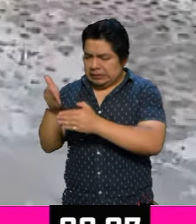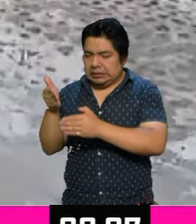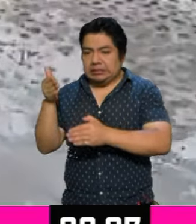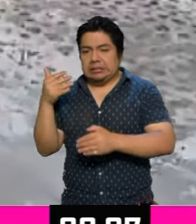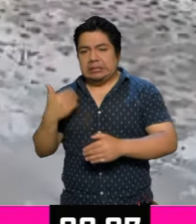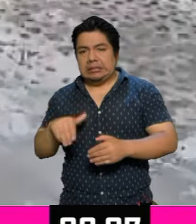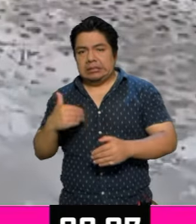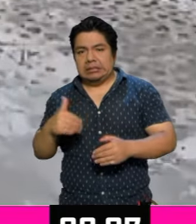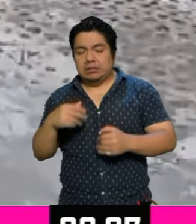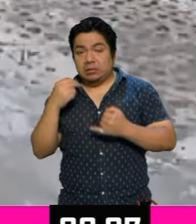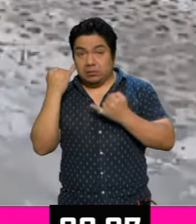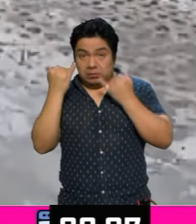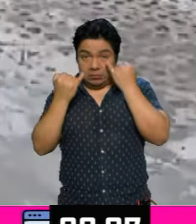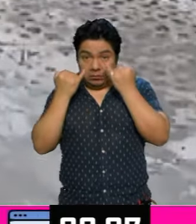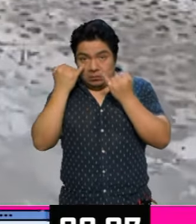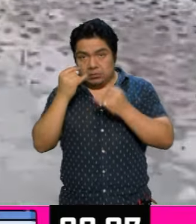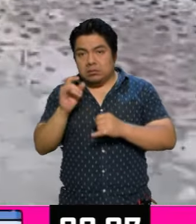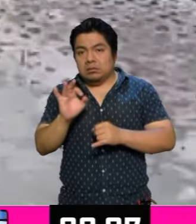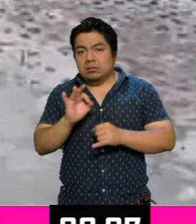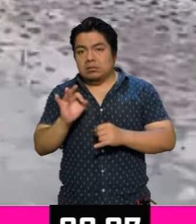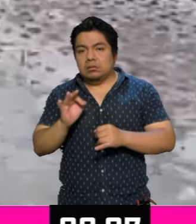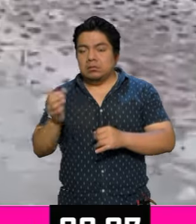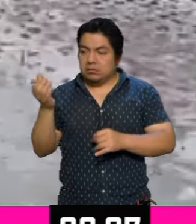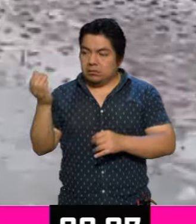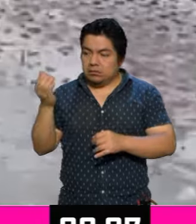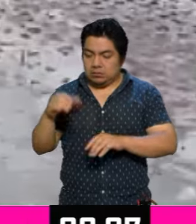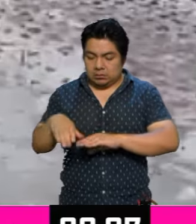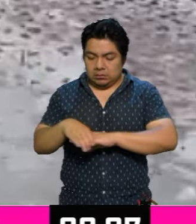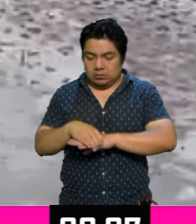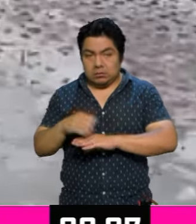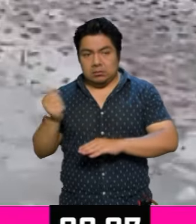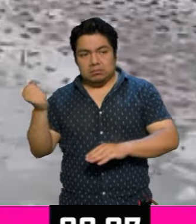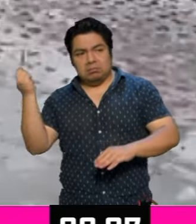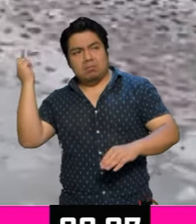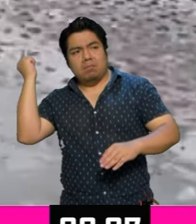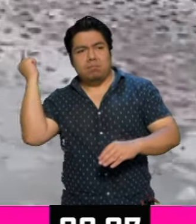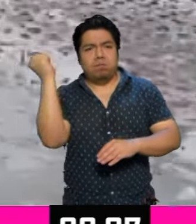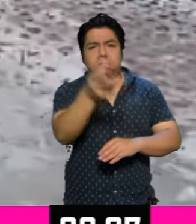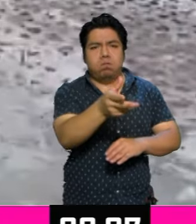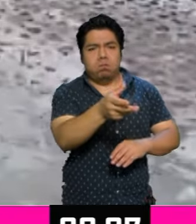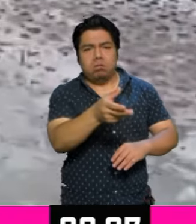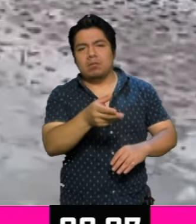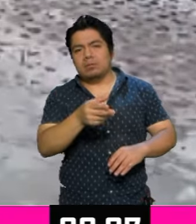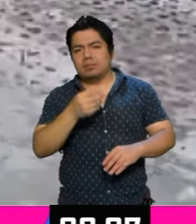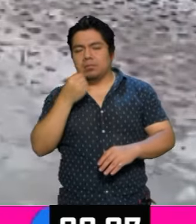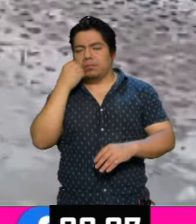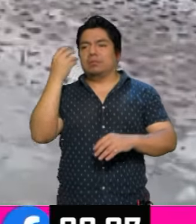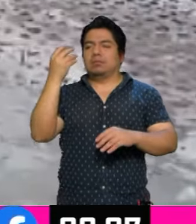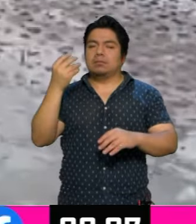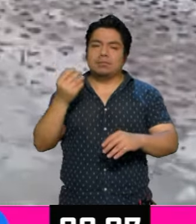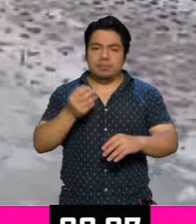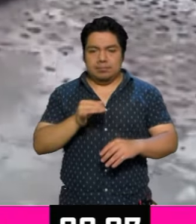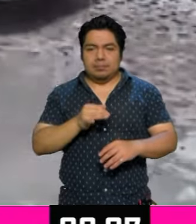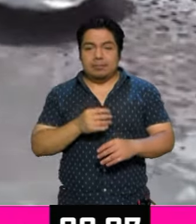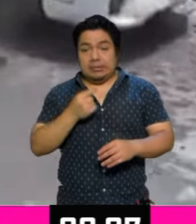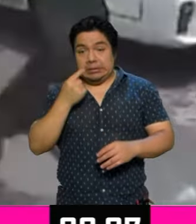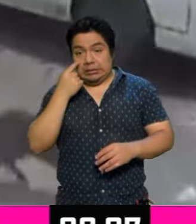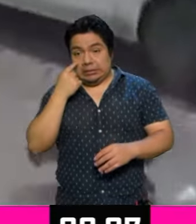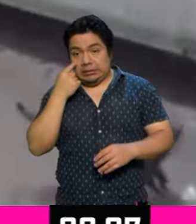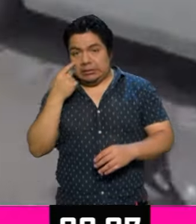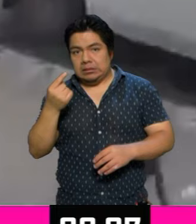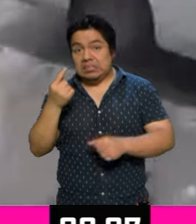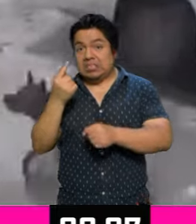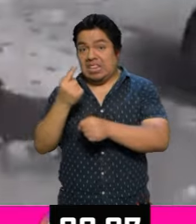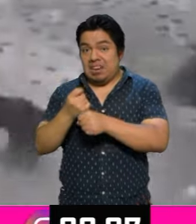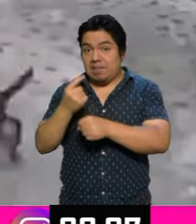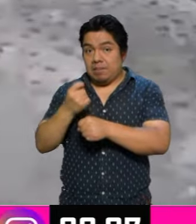pisando. Que hubiera estado mejor, señora, que hubiera tirado la chancla, porque desde lejos con la mendiga chancla en el hocico al perro, ¿eh? Sí. Pero fíjese, el primero